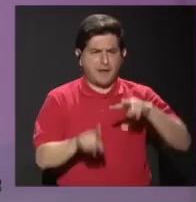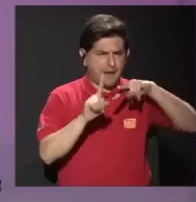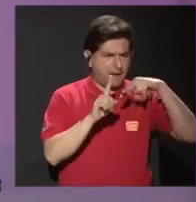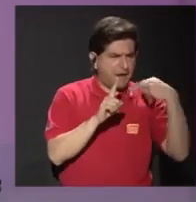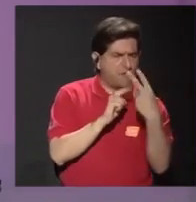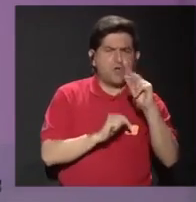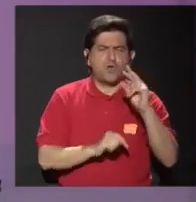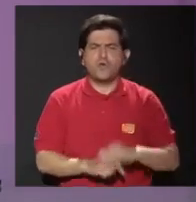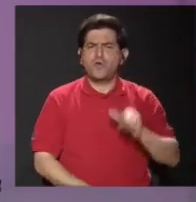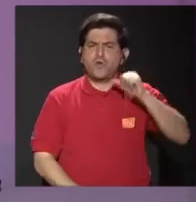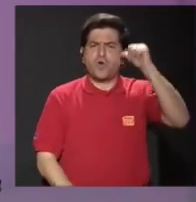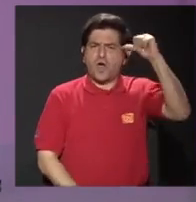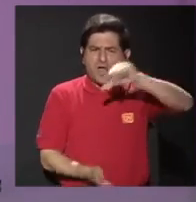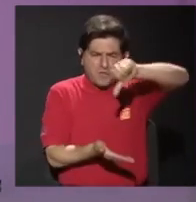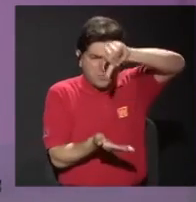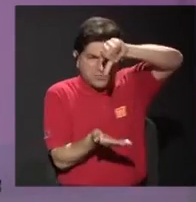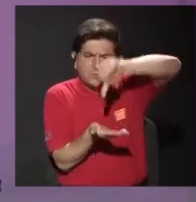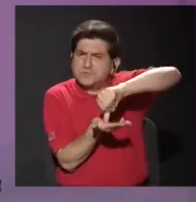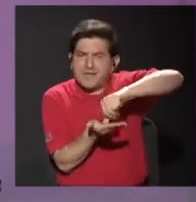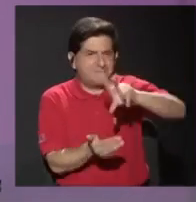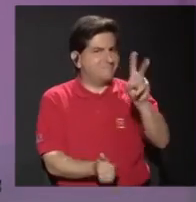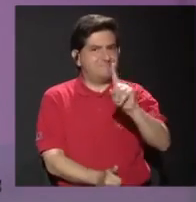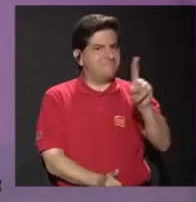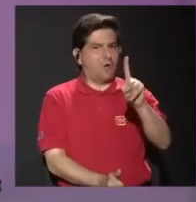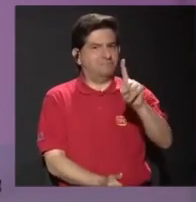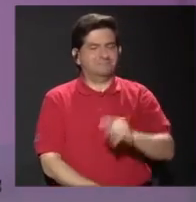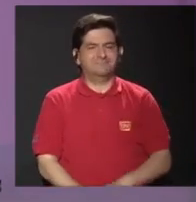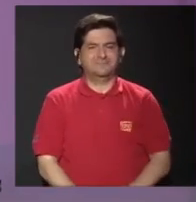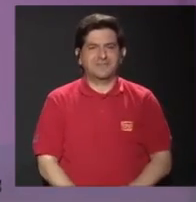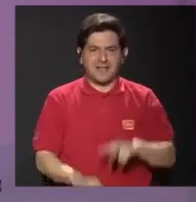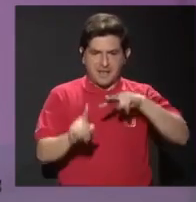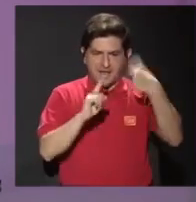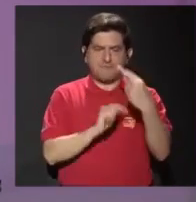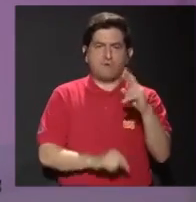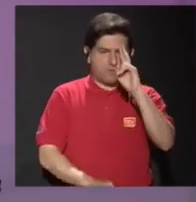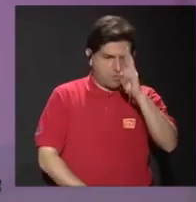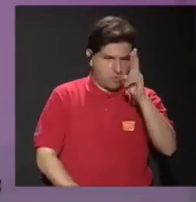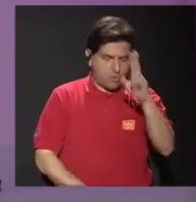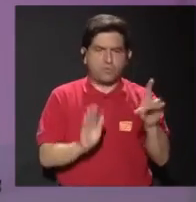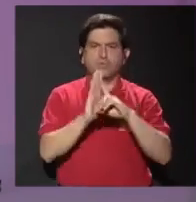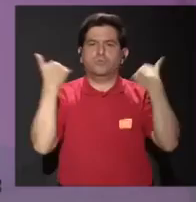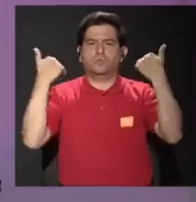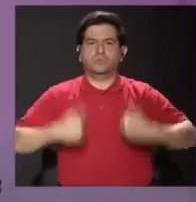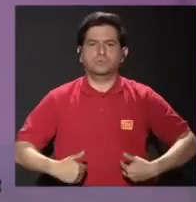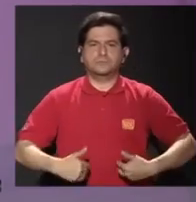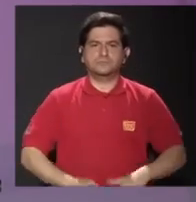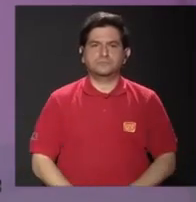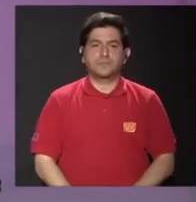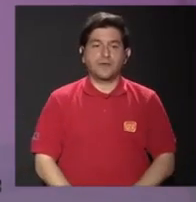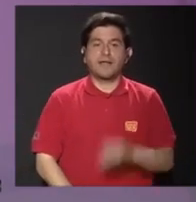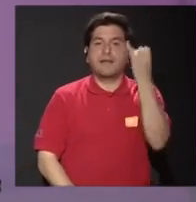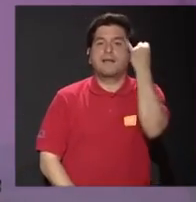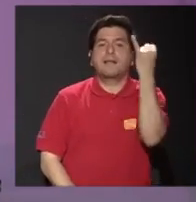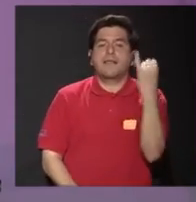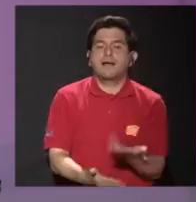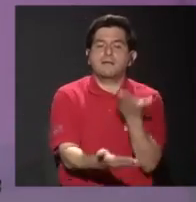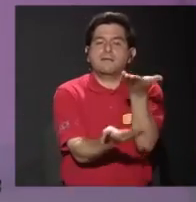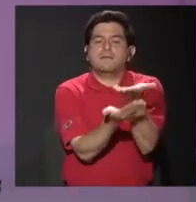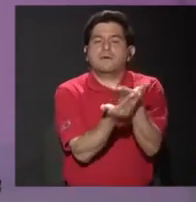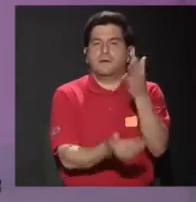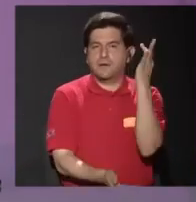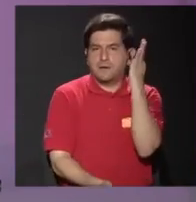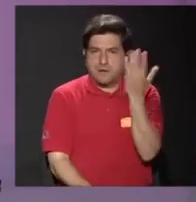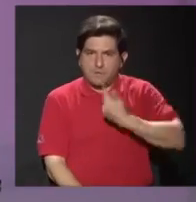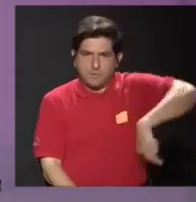enfoque que no sea adulto céntrico sino un enfoque realmente de respeto a los derechos humanos planteándonos que como